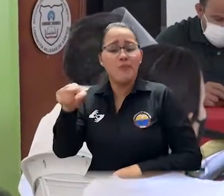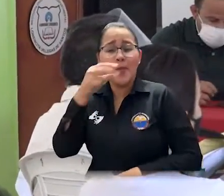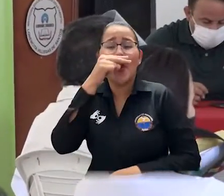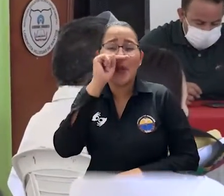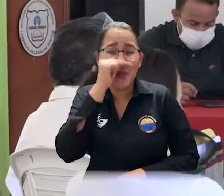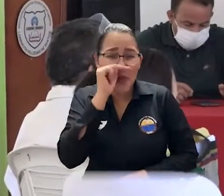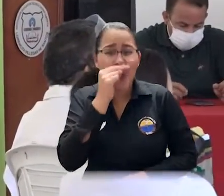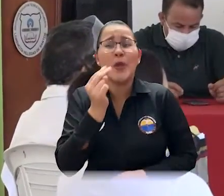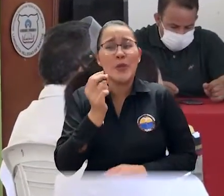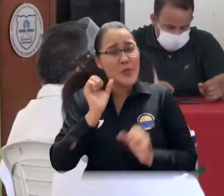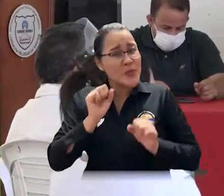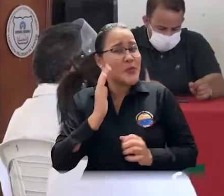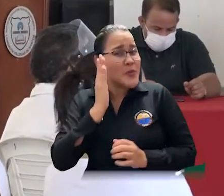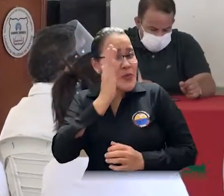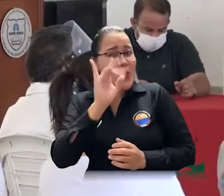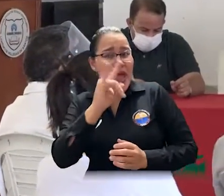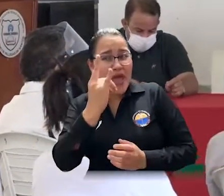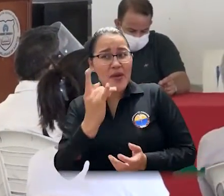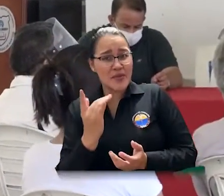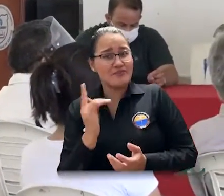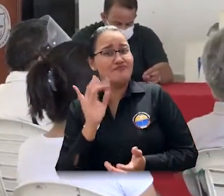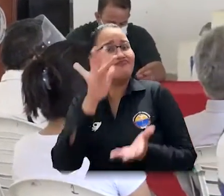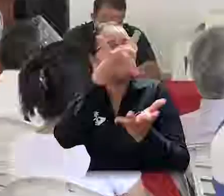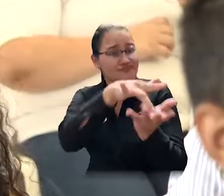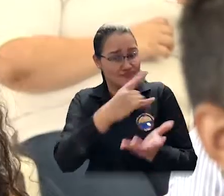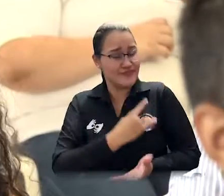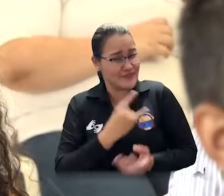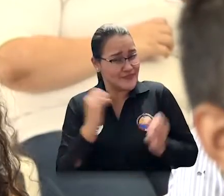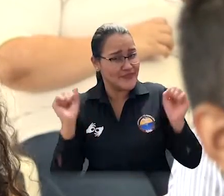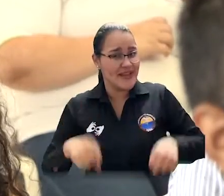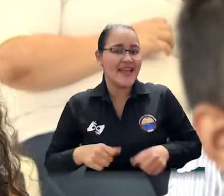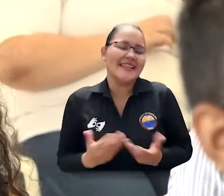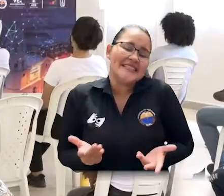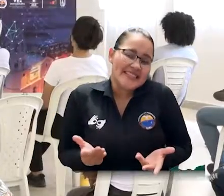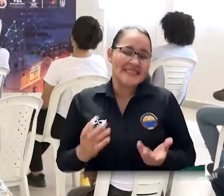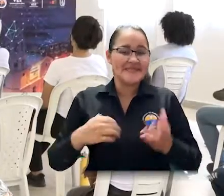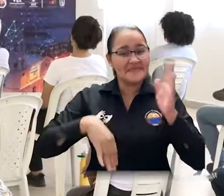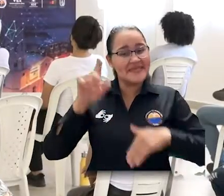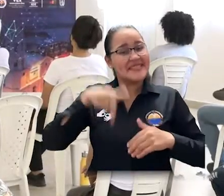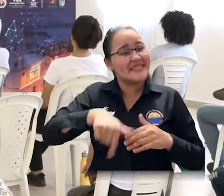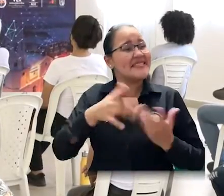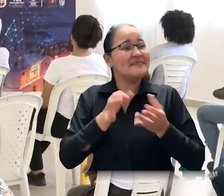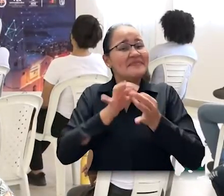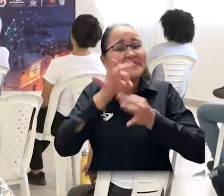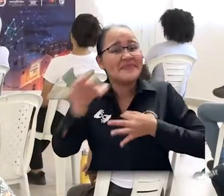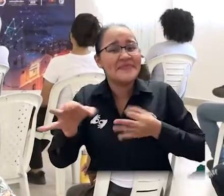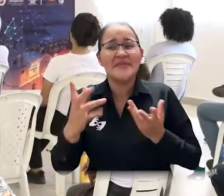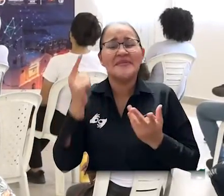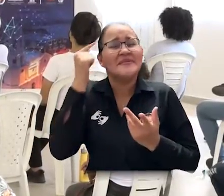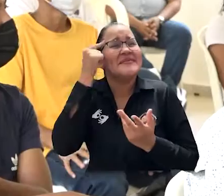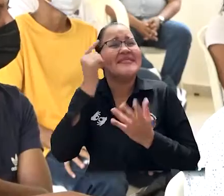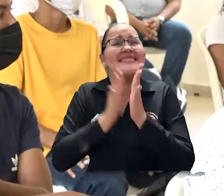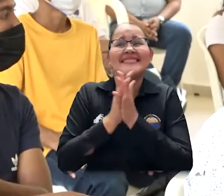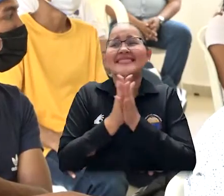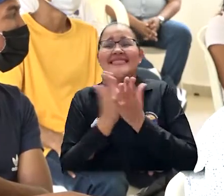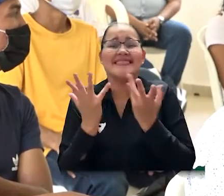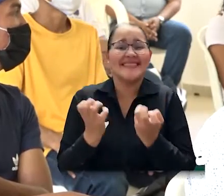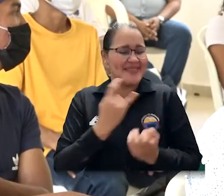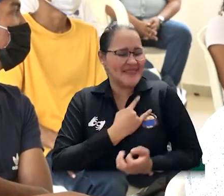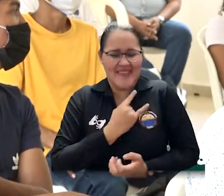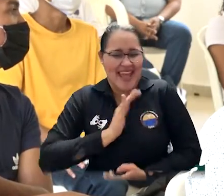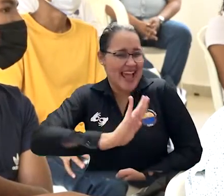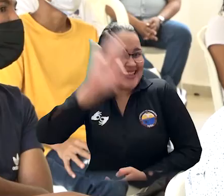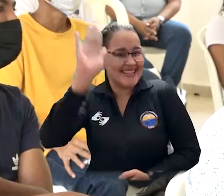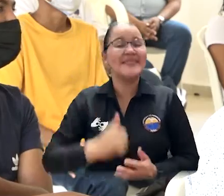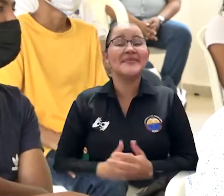para que nuestros niños tengan la oportunidad de llegar a la universidad, que en nuestro municipio siempre es algo anhelado. Entonces,